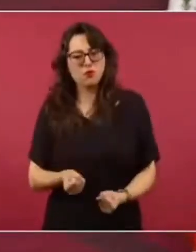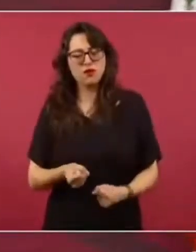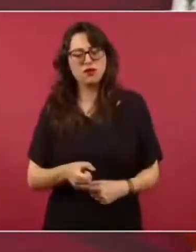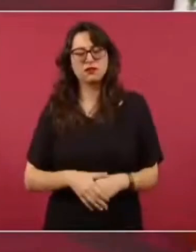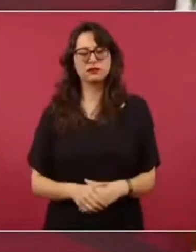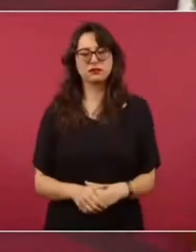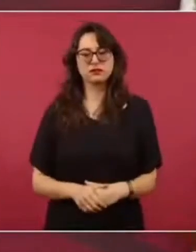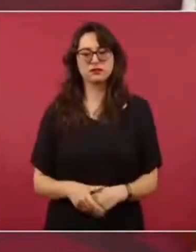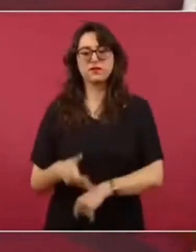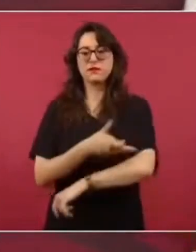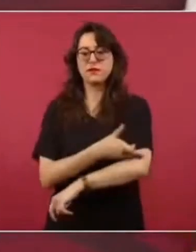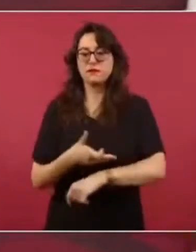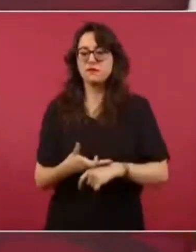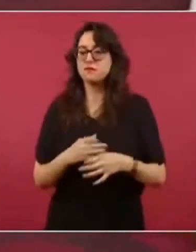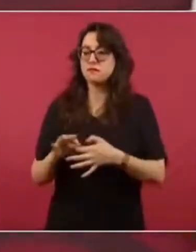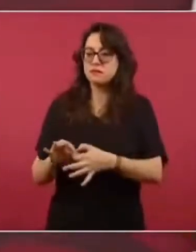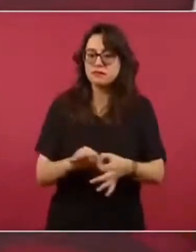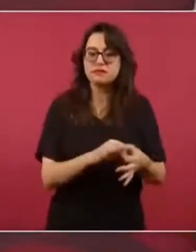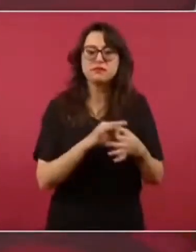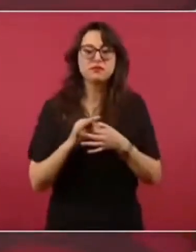familiar.